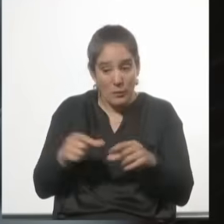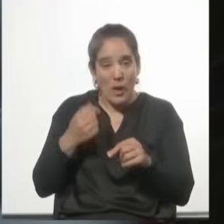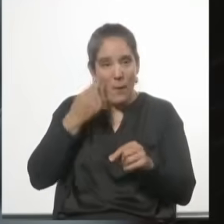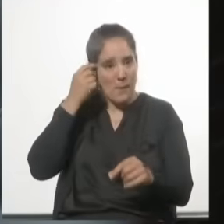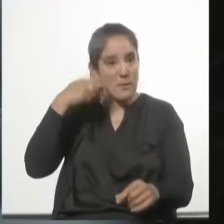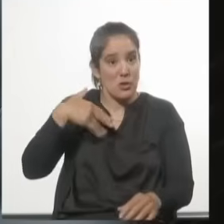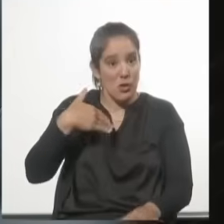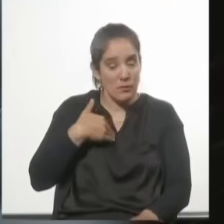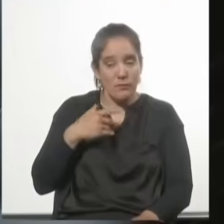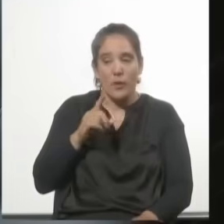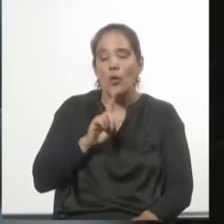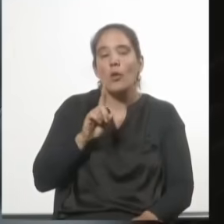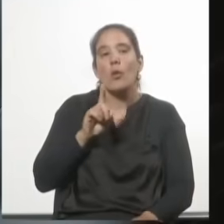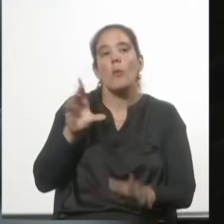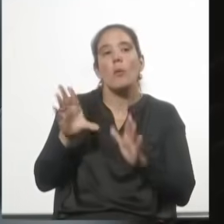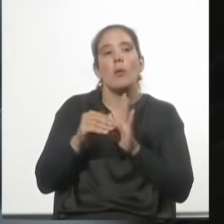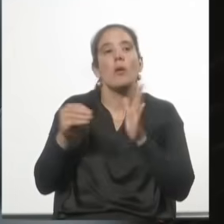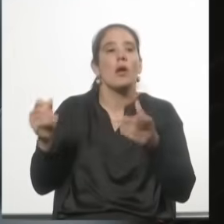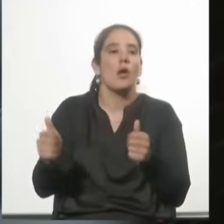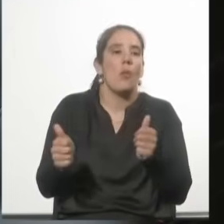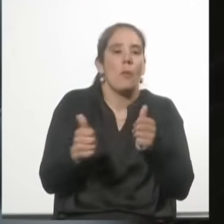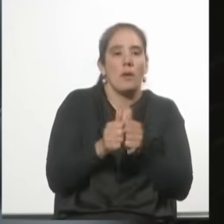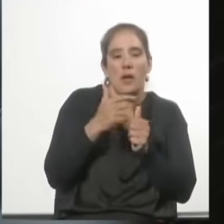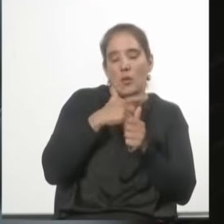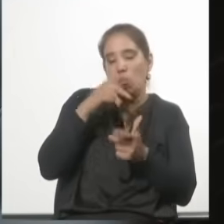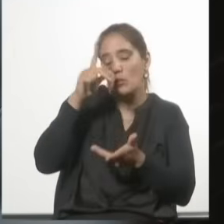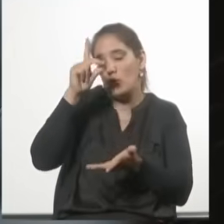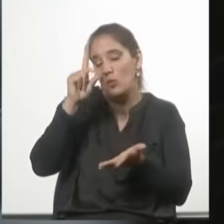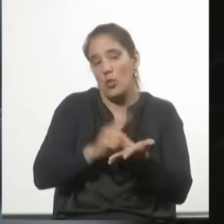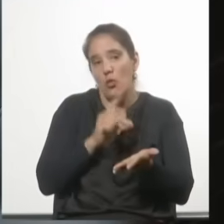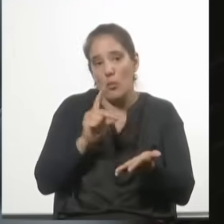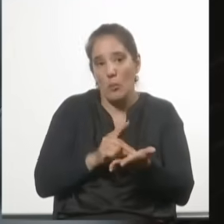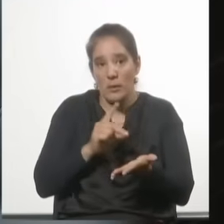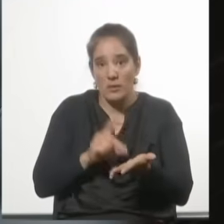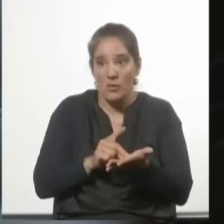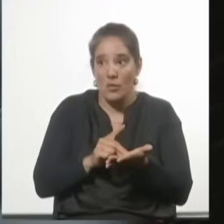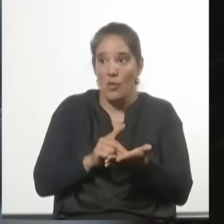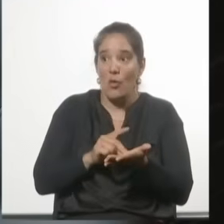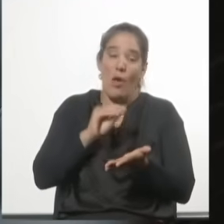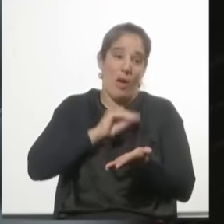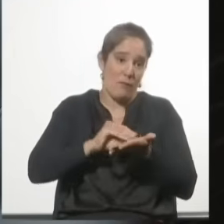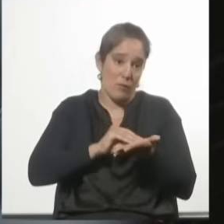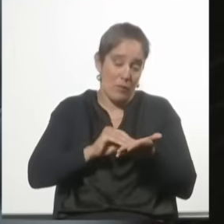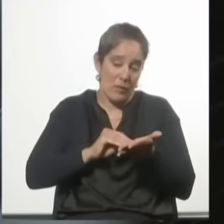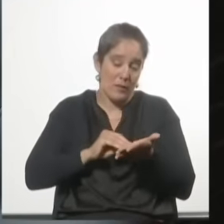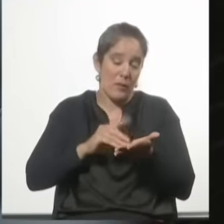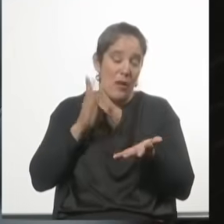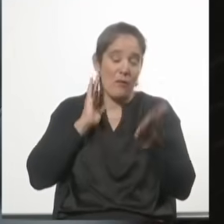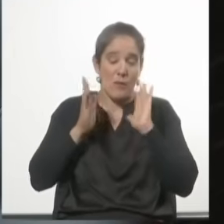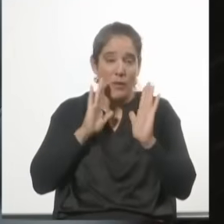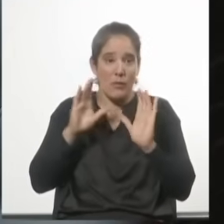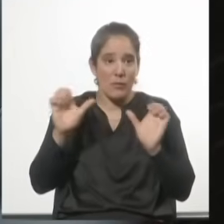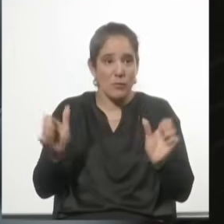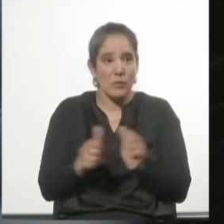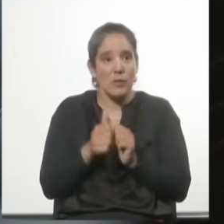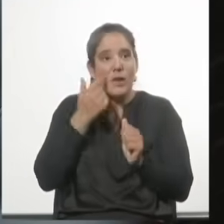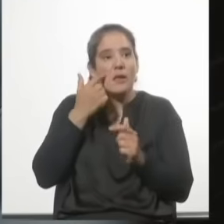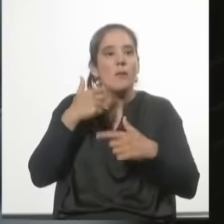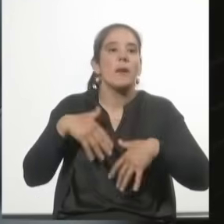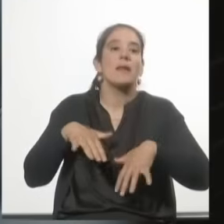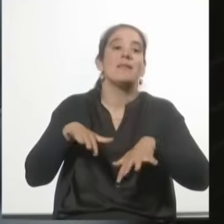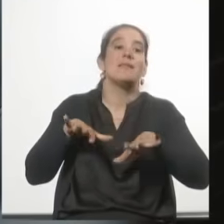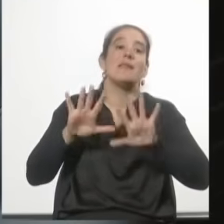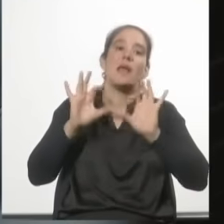mi opinión, no tenía más propósito que acompañar el aval de un documento notarial que, dado el prestigio de la función notarial, reforzara la apariencia